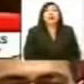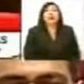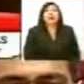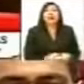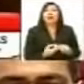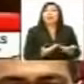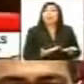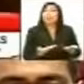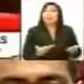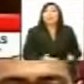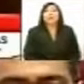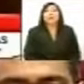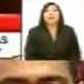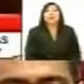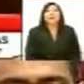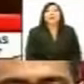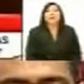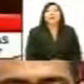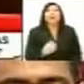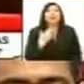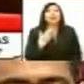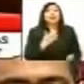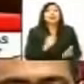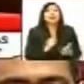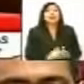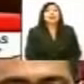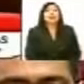en muchas acciones. Sabemos